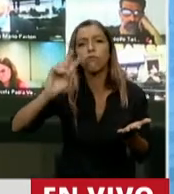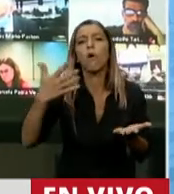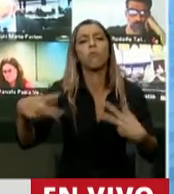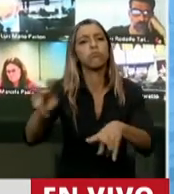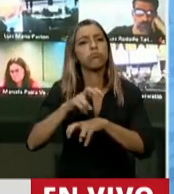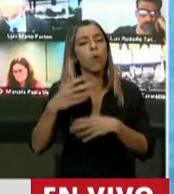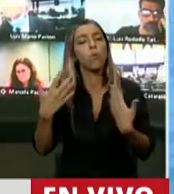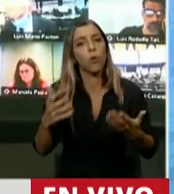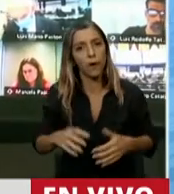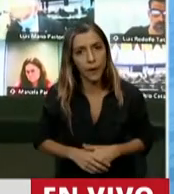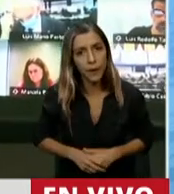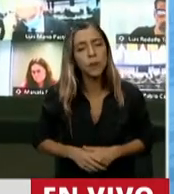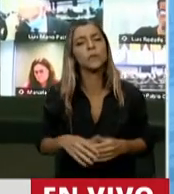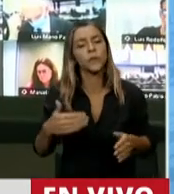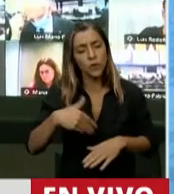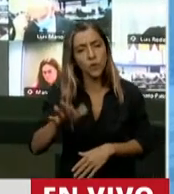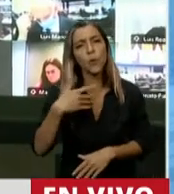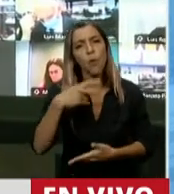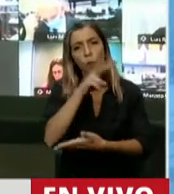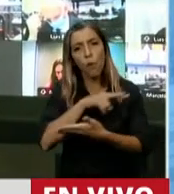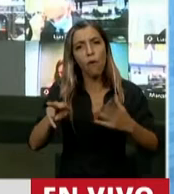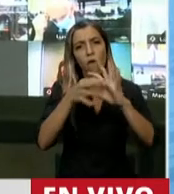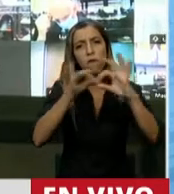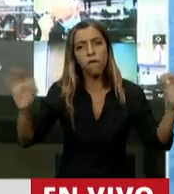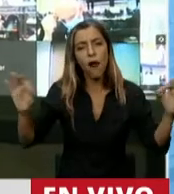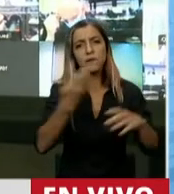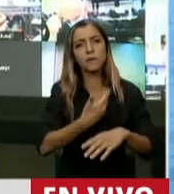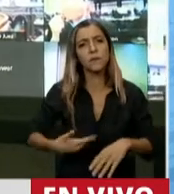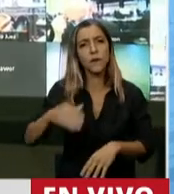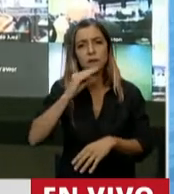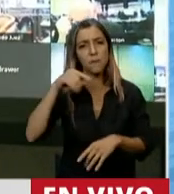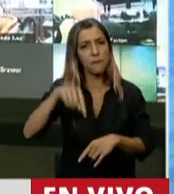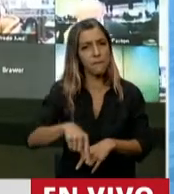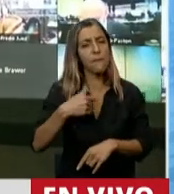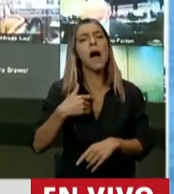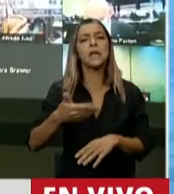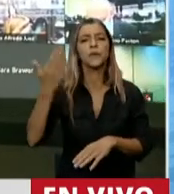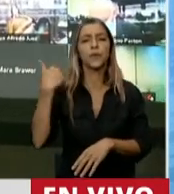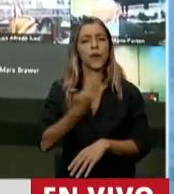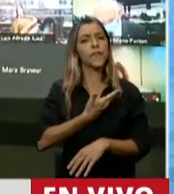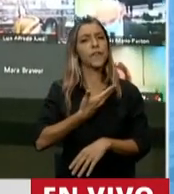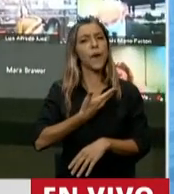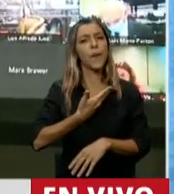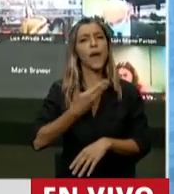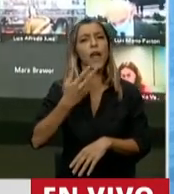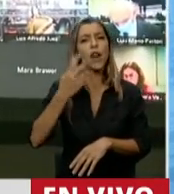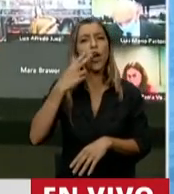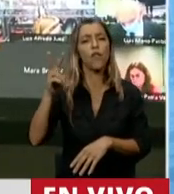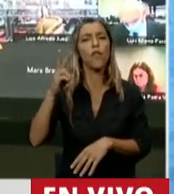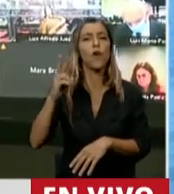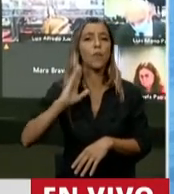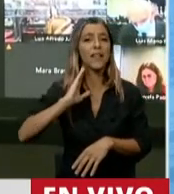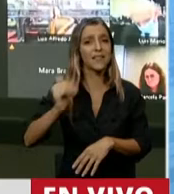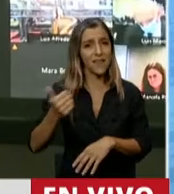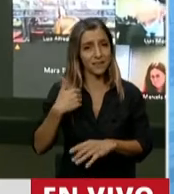del presidente de la cámara allá por febrero del 2016 decía el diputado sergio massa